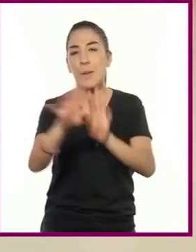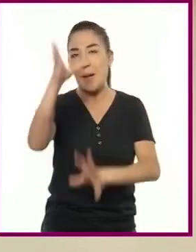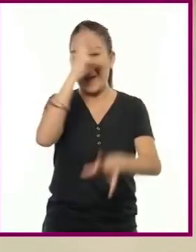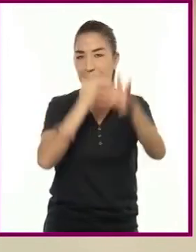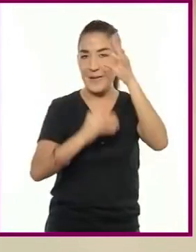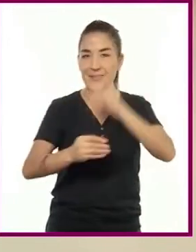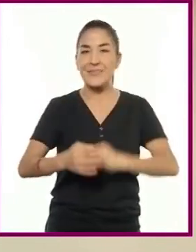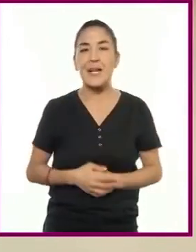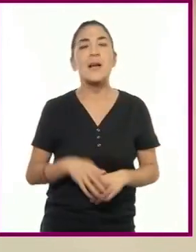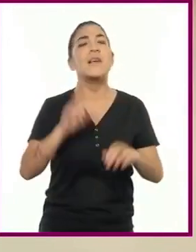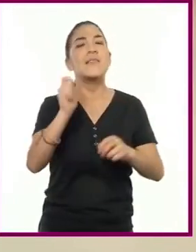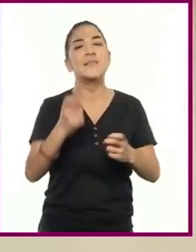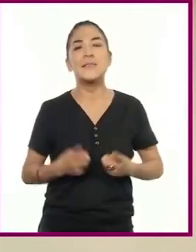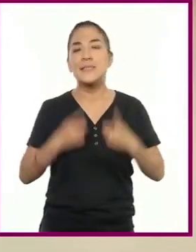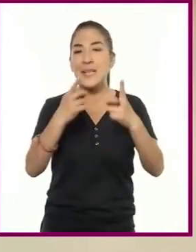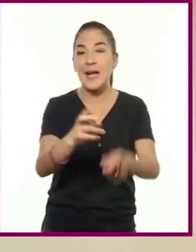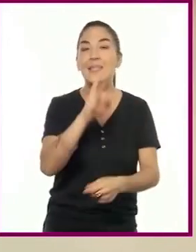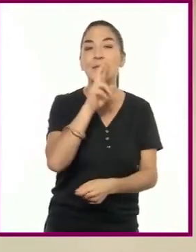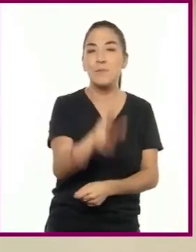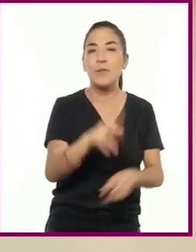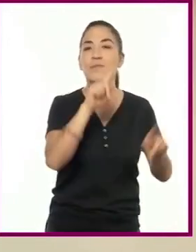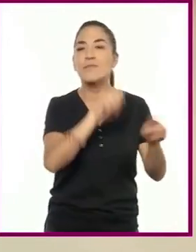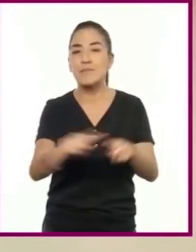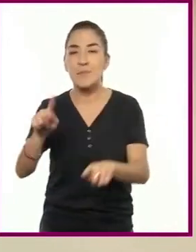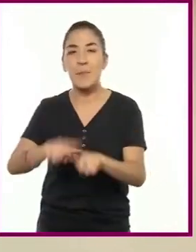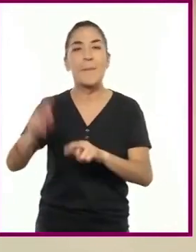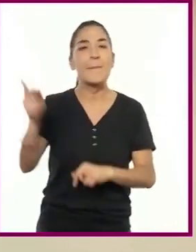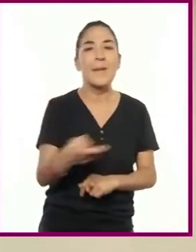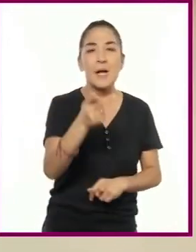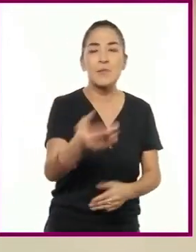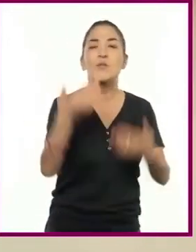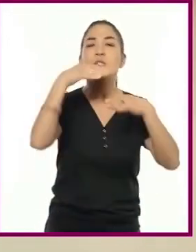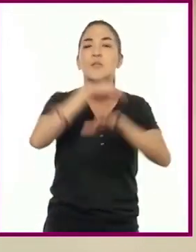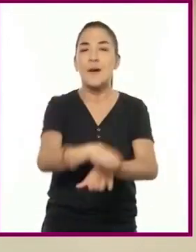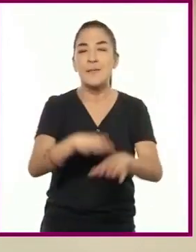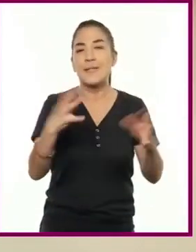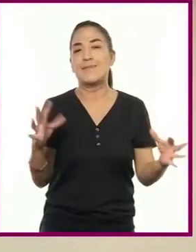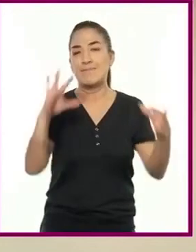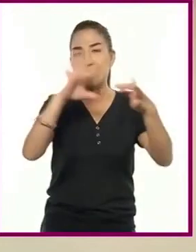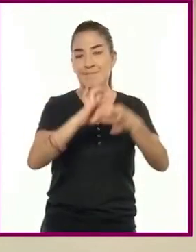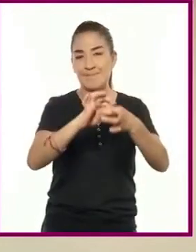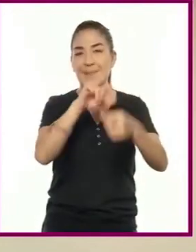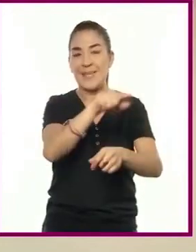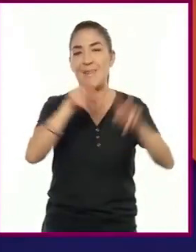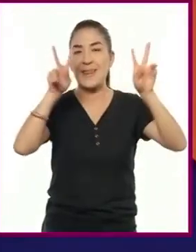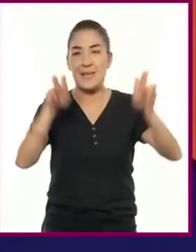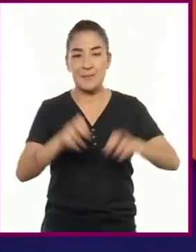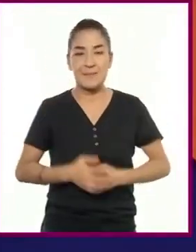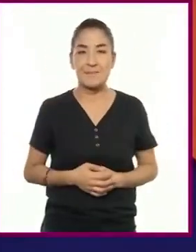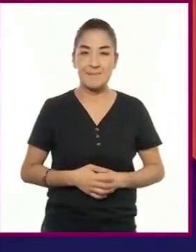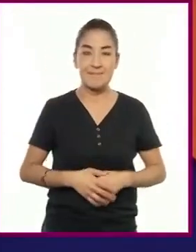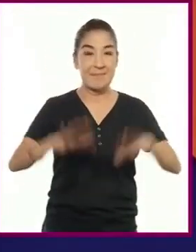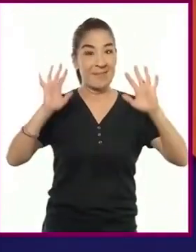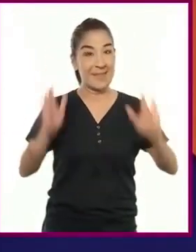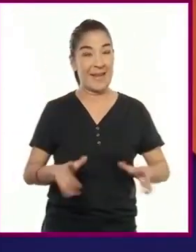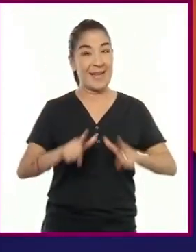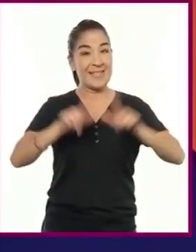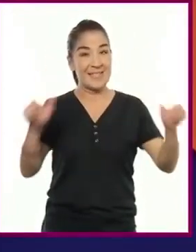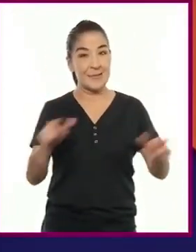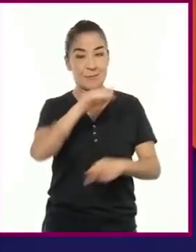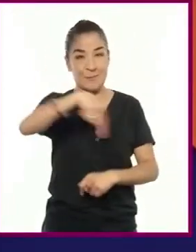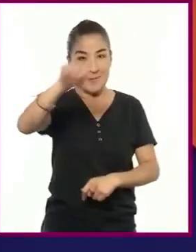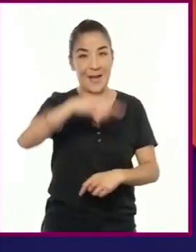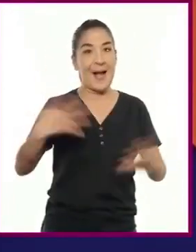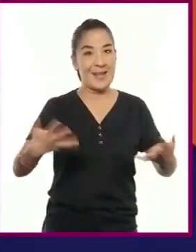aprendizaje, dando respuesta a una serie de preguntas referidas al contenido. ¿Listos para enfrentar el